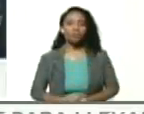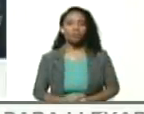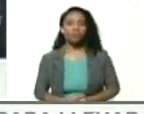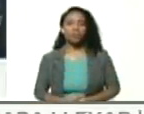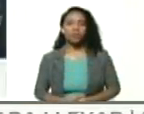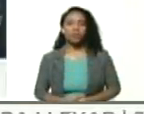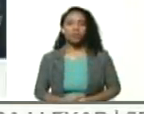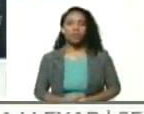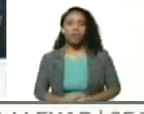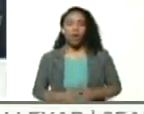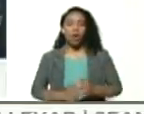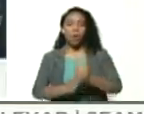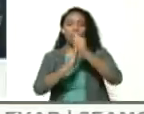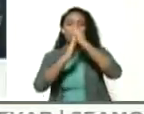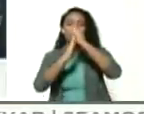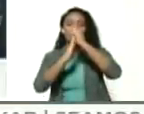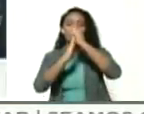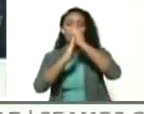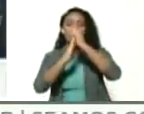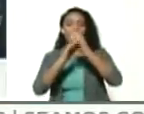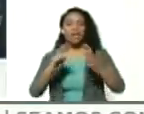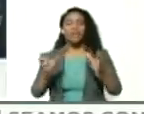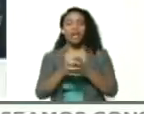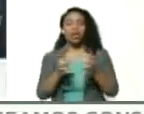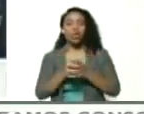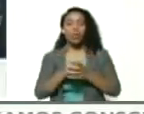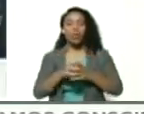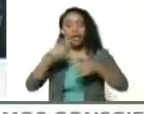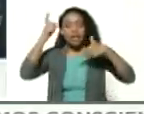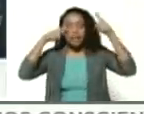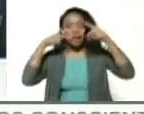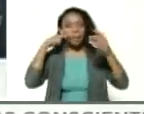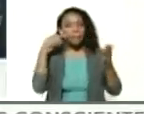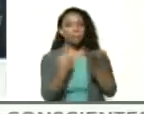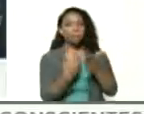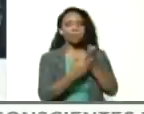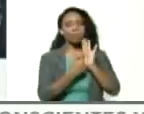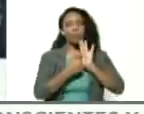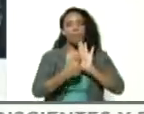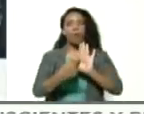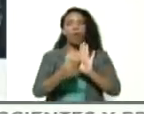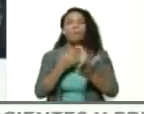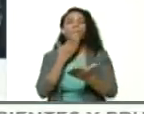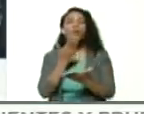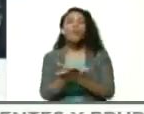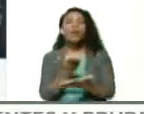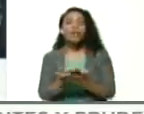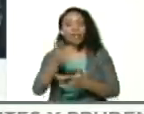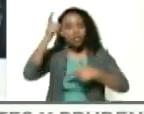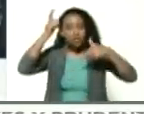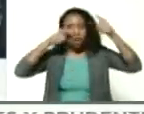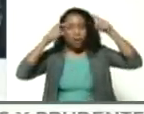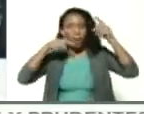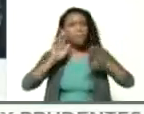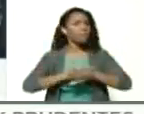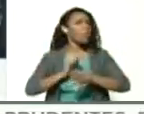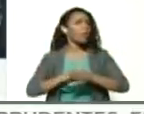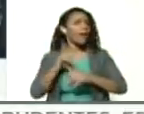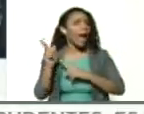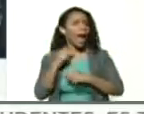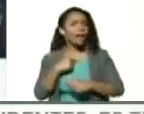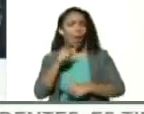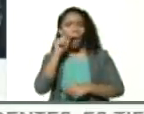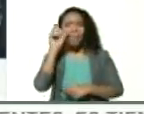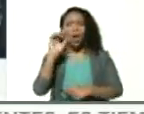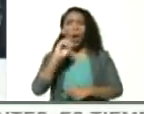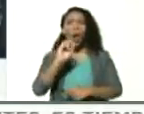como el líder sindical del chavismo, a presentar la propuesta del chavismo, porque iba Carlos Ortega